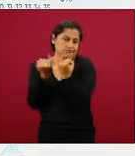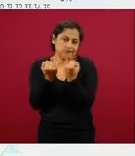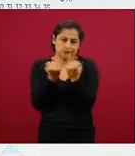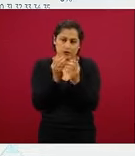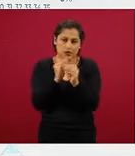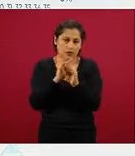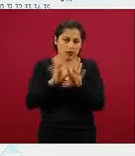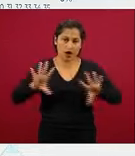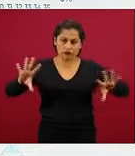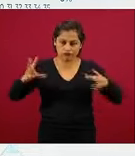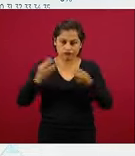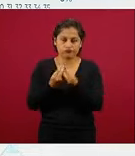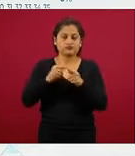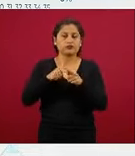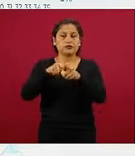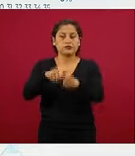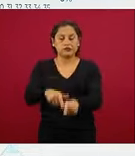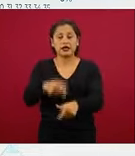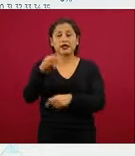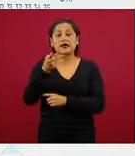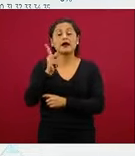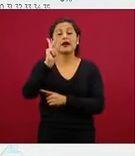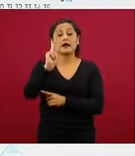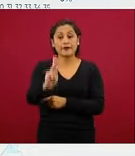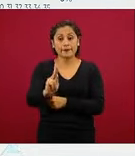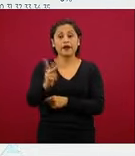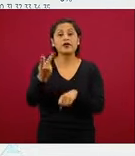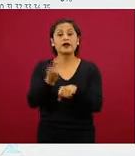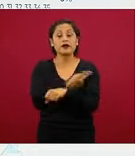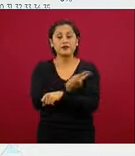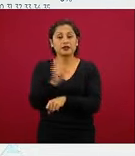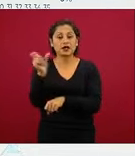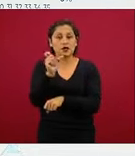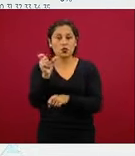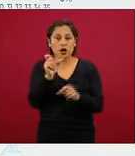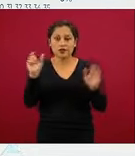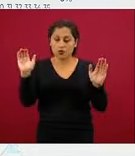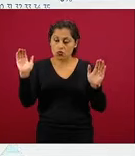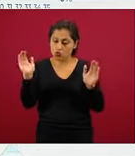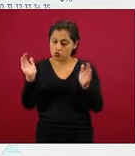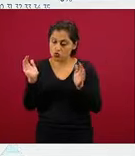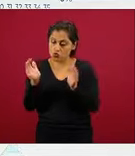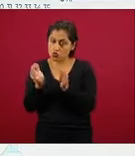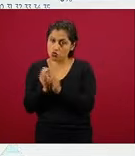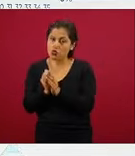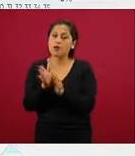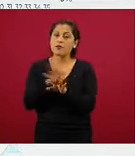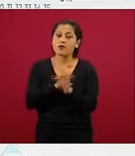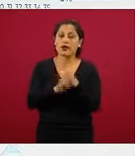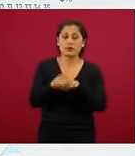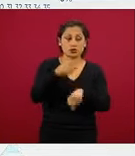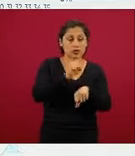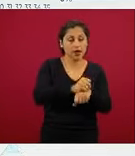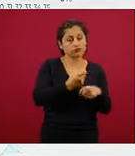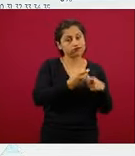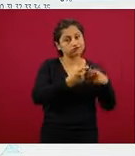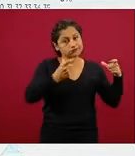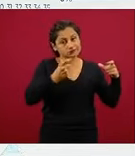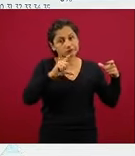casos. Pero en términos de el acontecer epidémico, tenemos cada vez menos casos por semana. Y llevamos